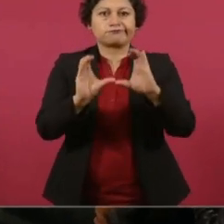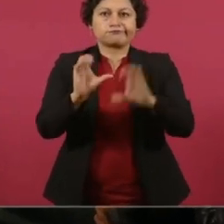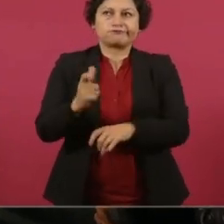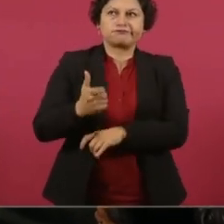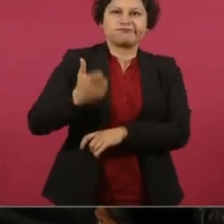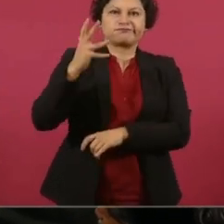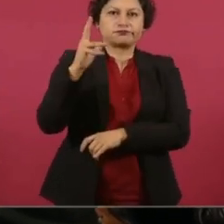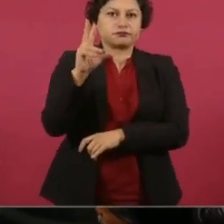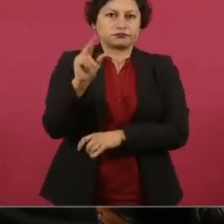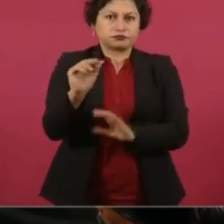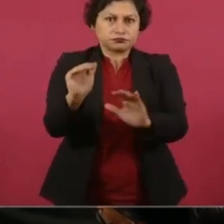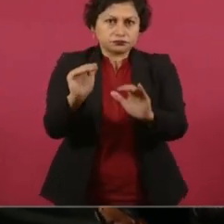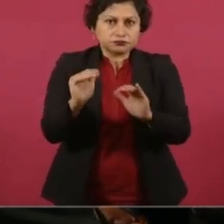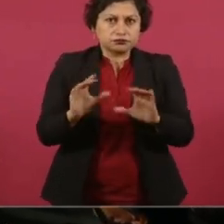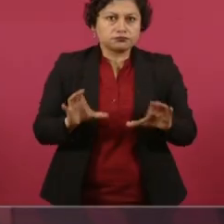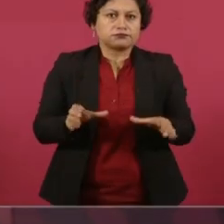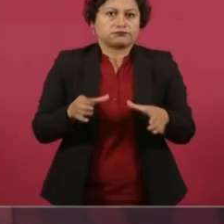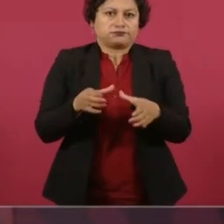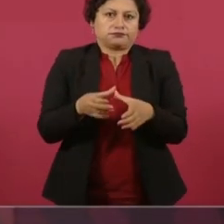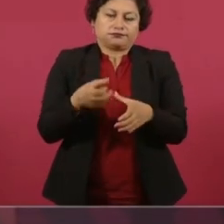y agradecerles,